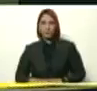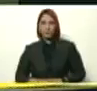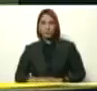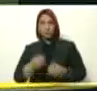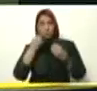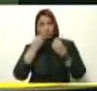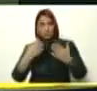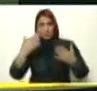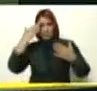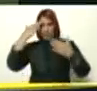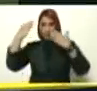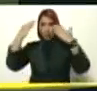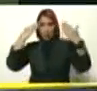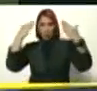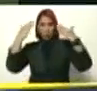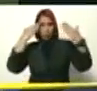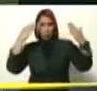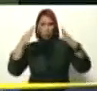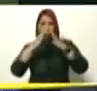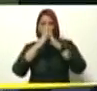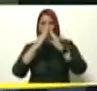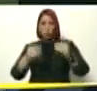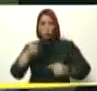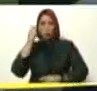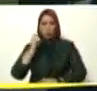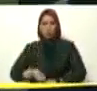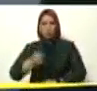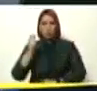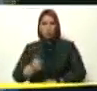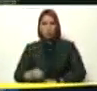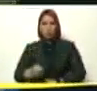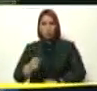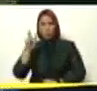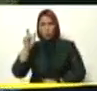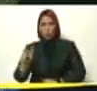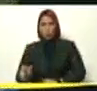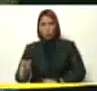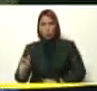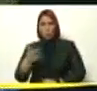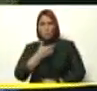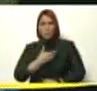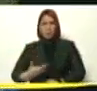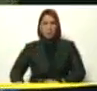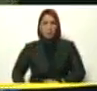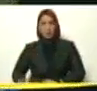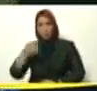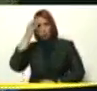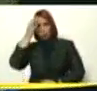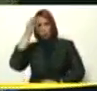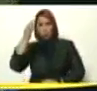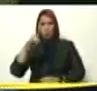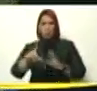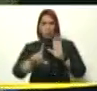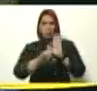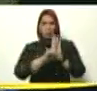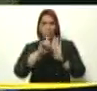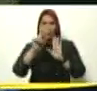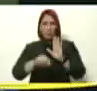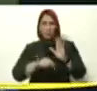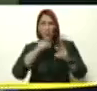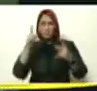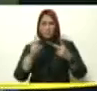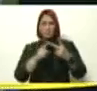Bueno, mis saludos a todos, a las legisladoras, Angel Enríquez, presidenta del Consejo Legislativo, Andrés